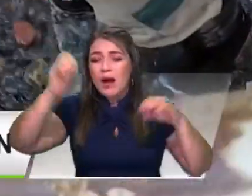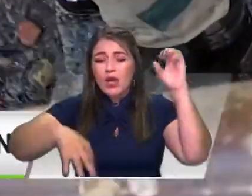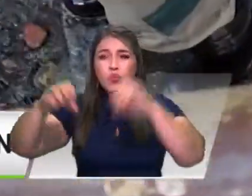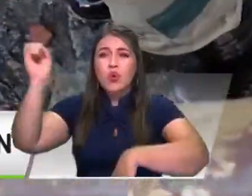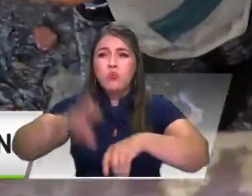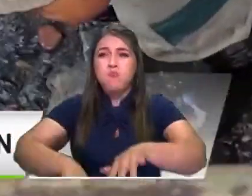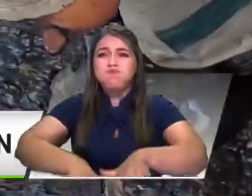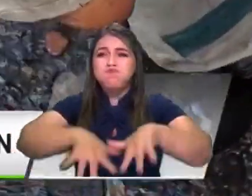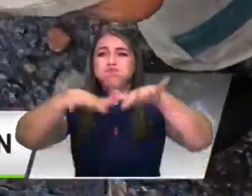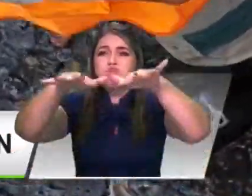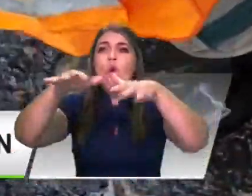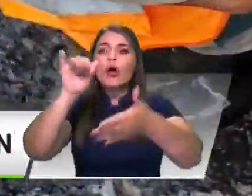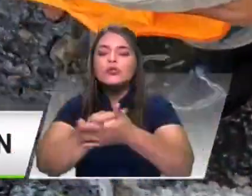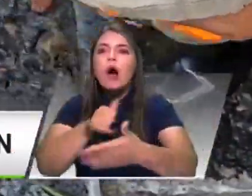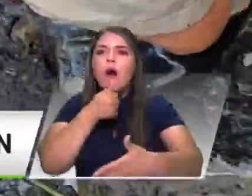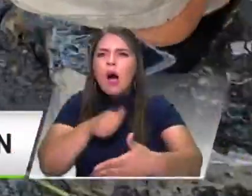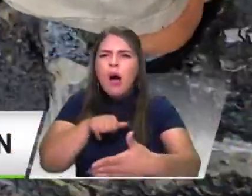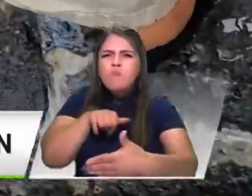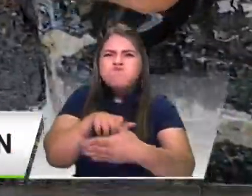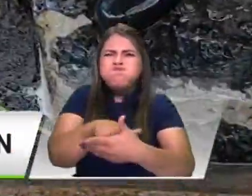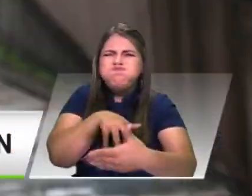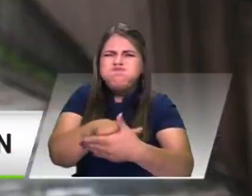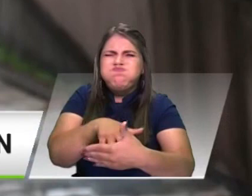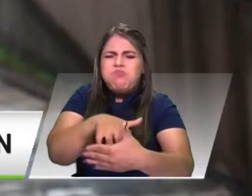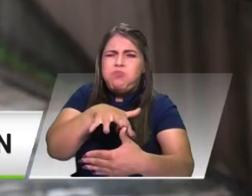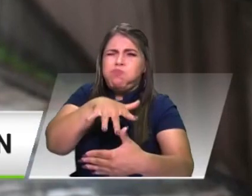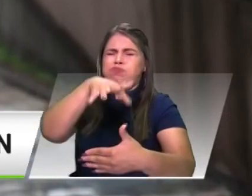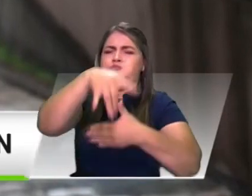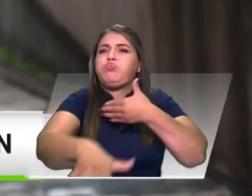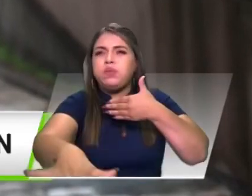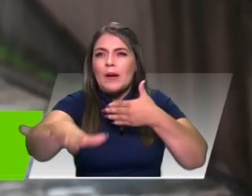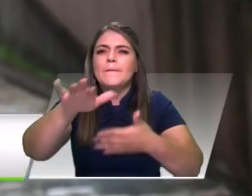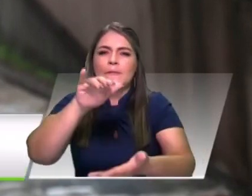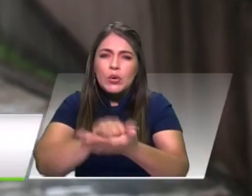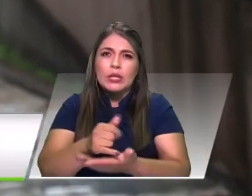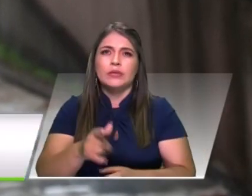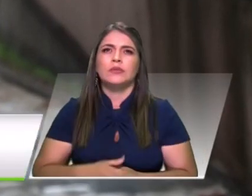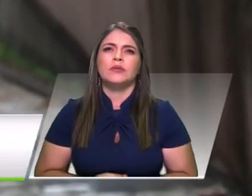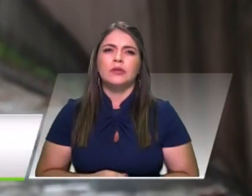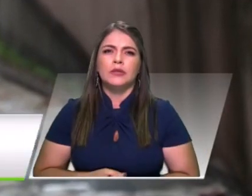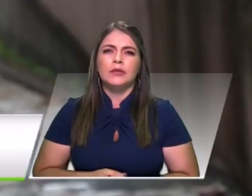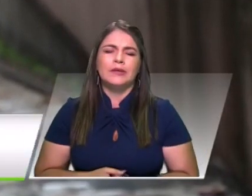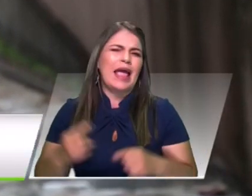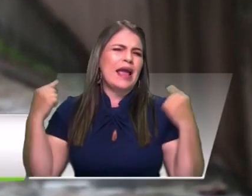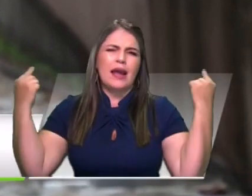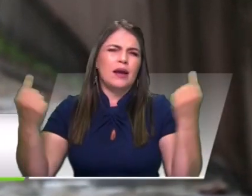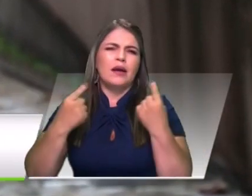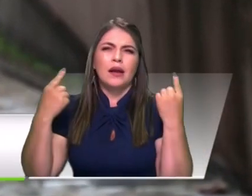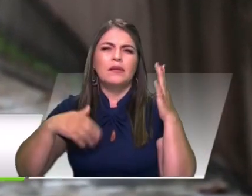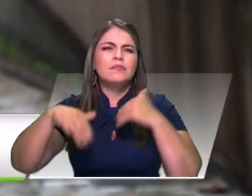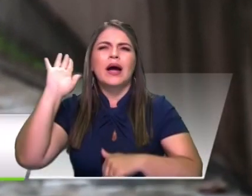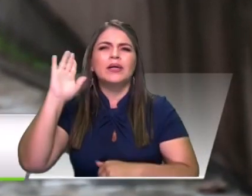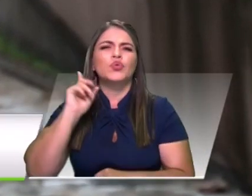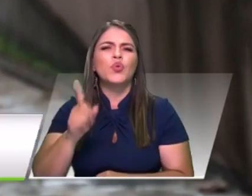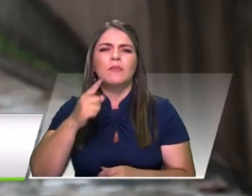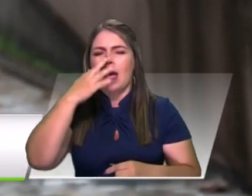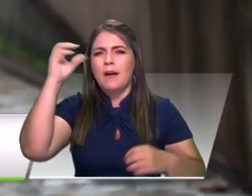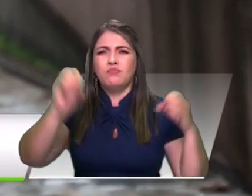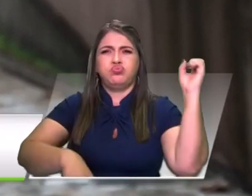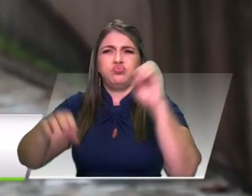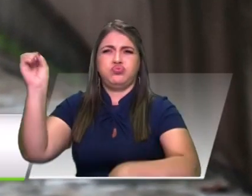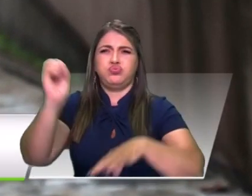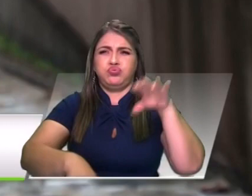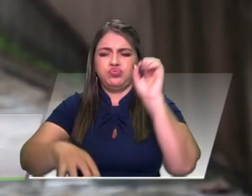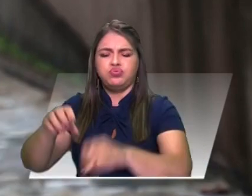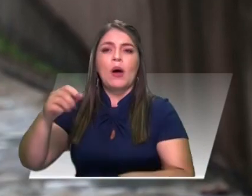que el agua se estanque y se desborde en las quebradas estos eventos son ocasionados en la mayoría de los casos por el descuido que